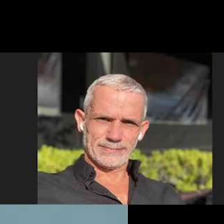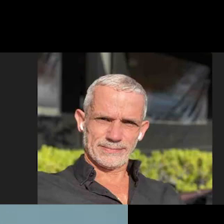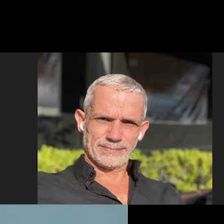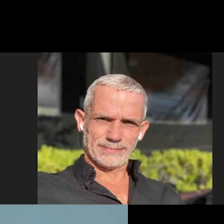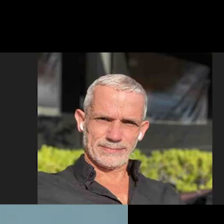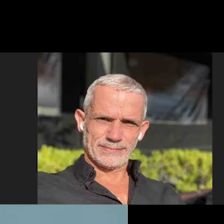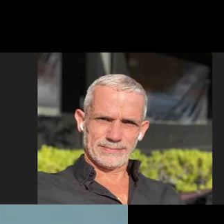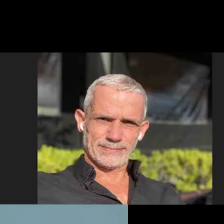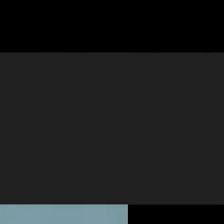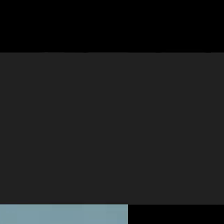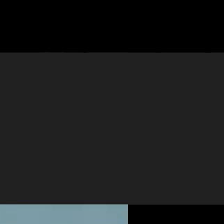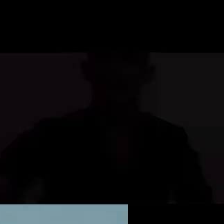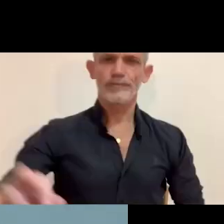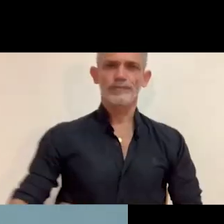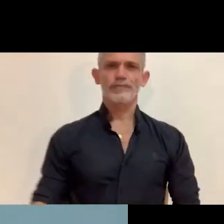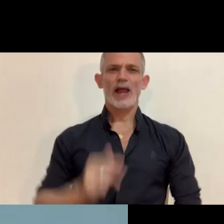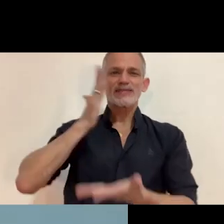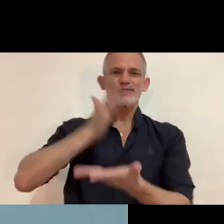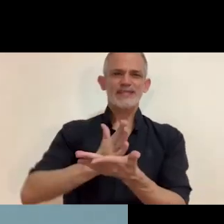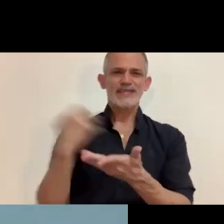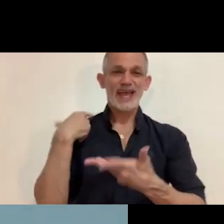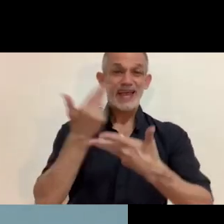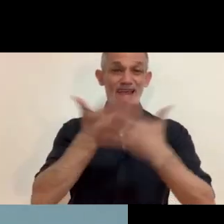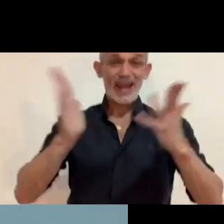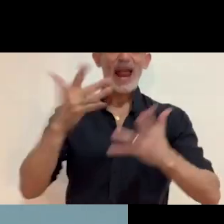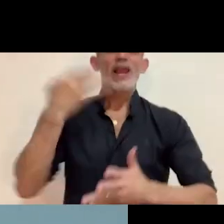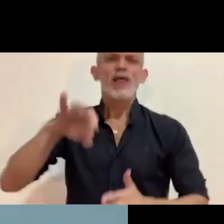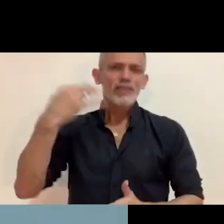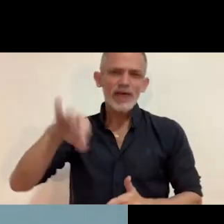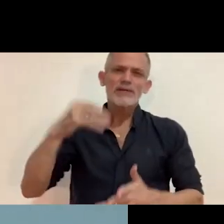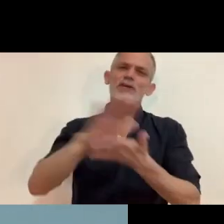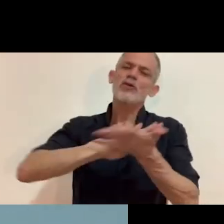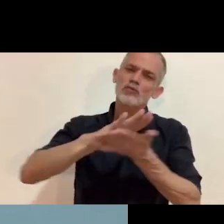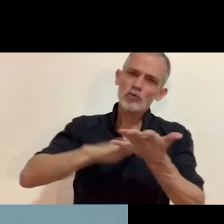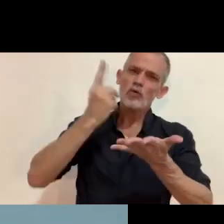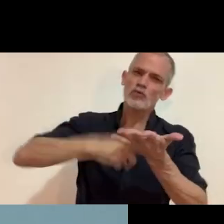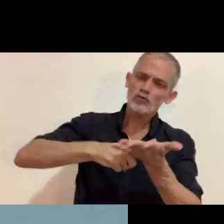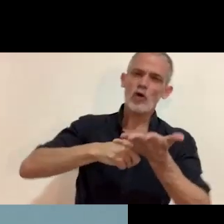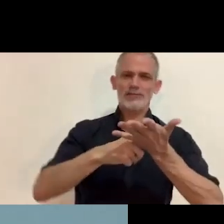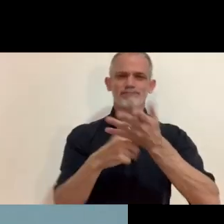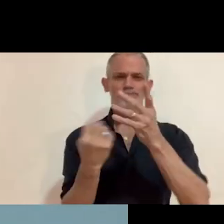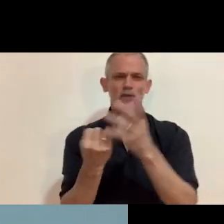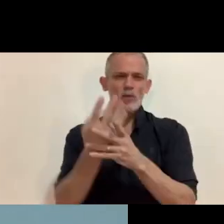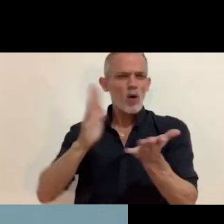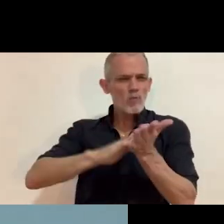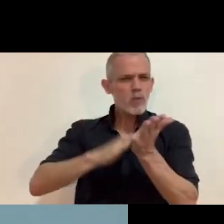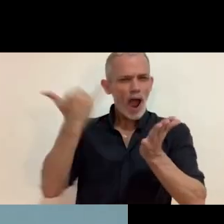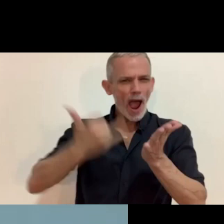en general tienen que ser obligatoriamente resoluciones fundadas, ¿sí?